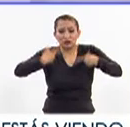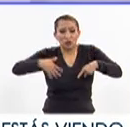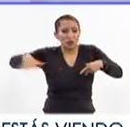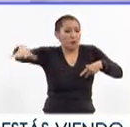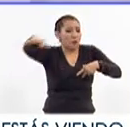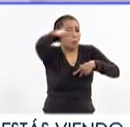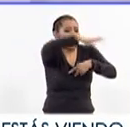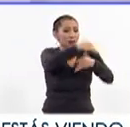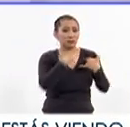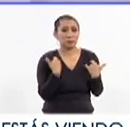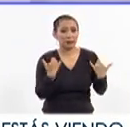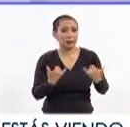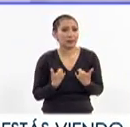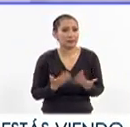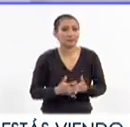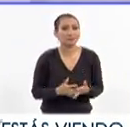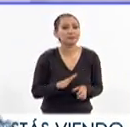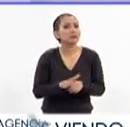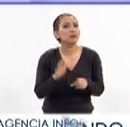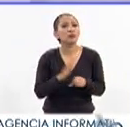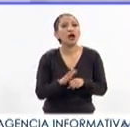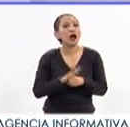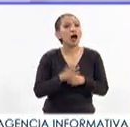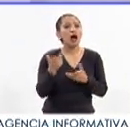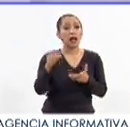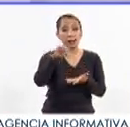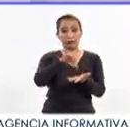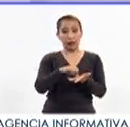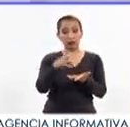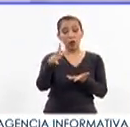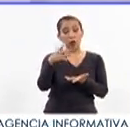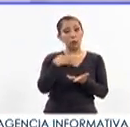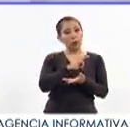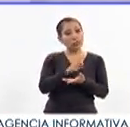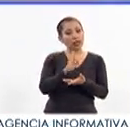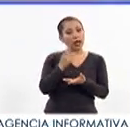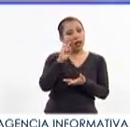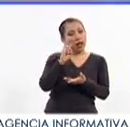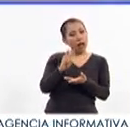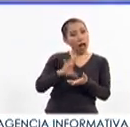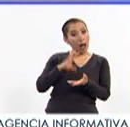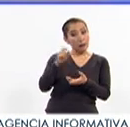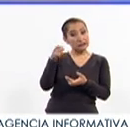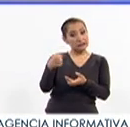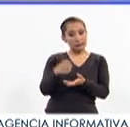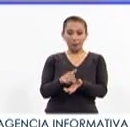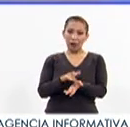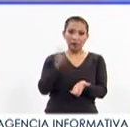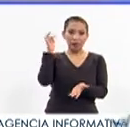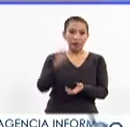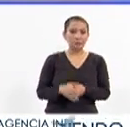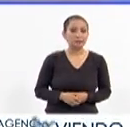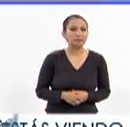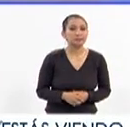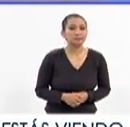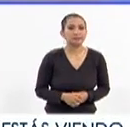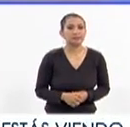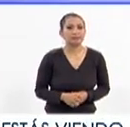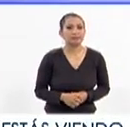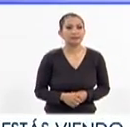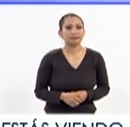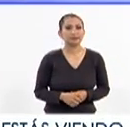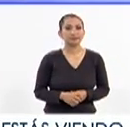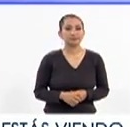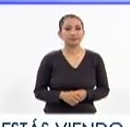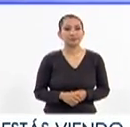población joven. ¿Cuáles son los que desde el centro son las áreas de oportunidad más importantes que se han encontrado? Bueno,